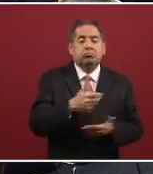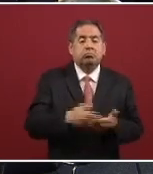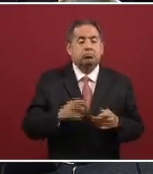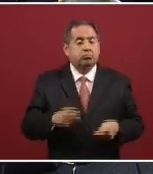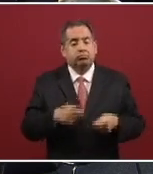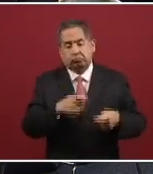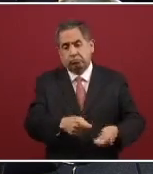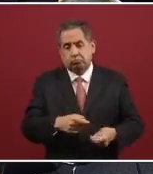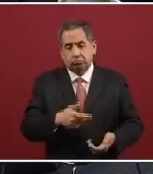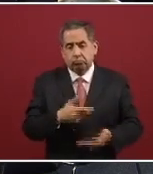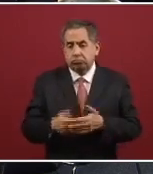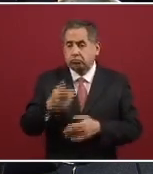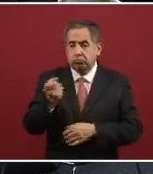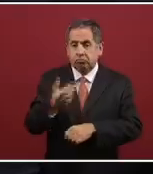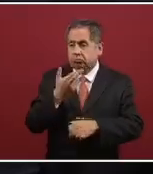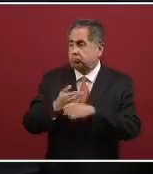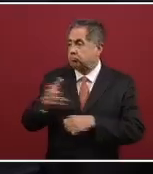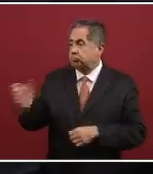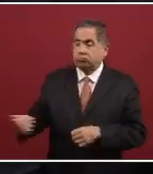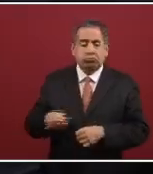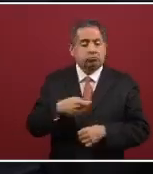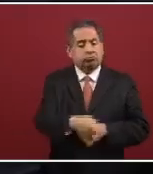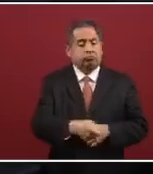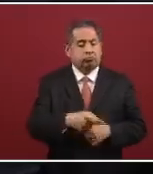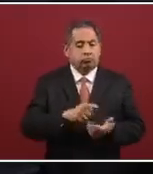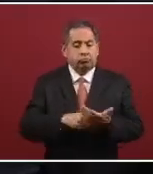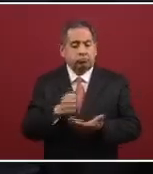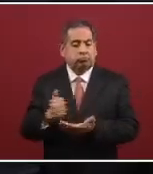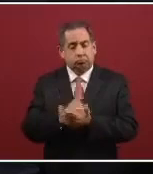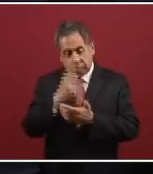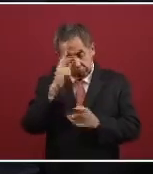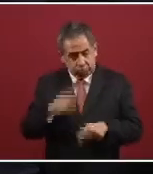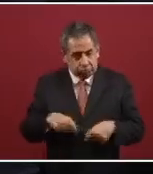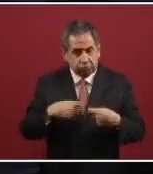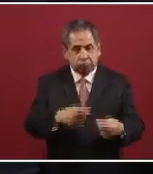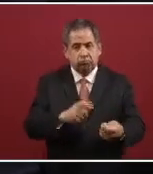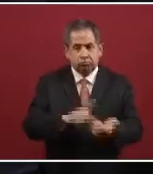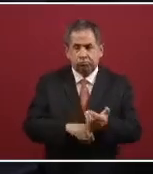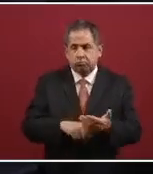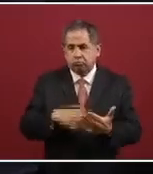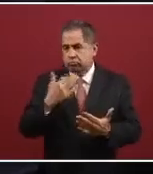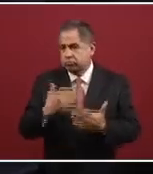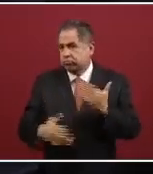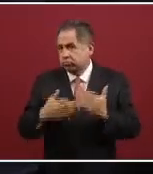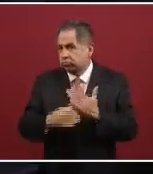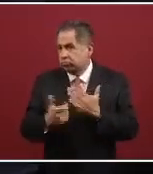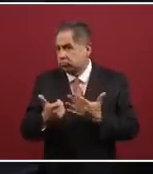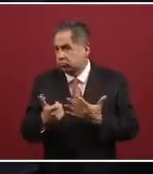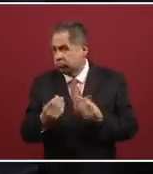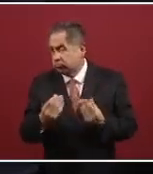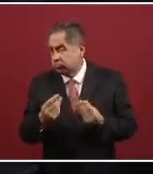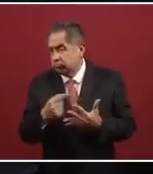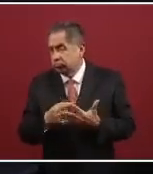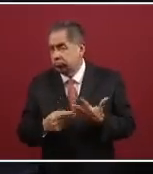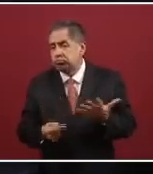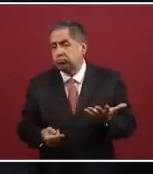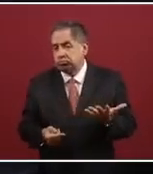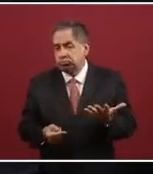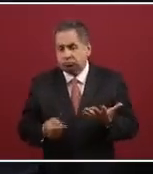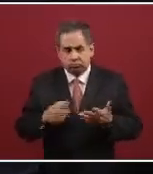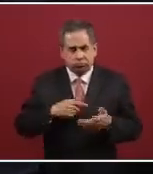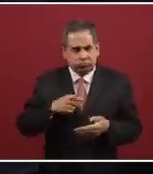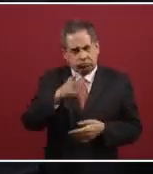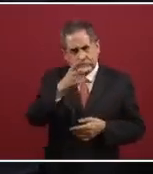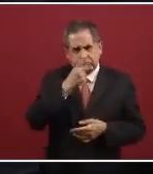El secretario se lo trae para acá, a la Ciudad de México, y lo nombra ahí. Hay faltantes muy fuertes. Usted nos decía que le ayudábamos